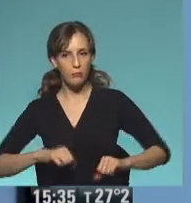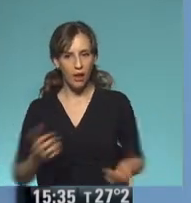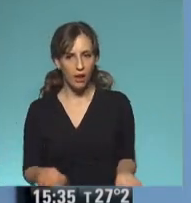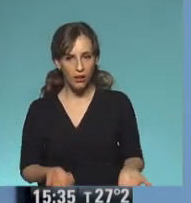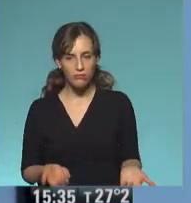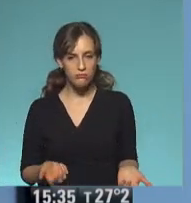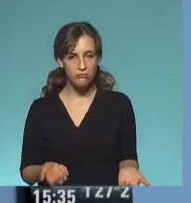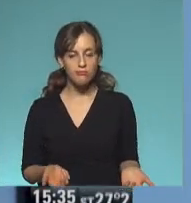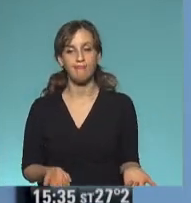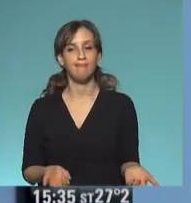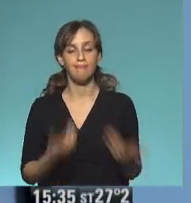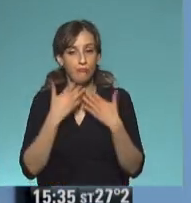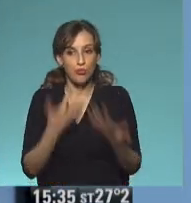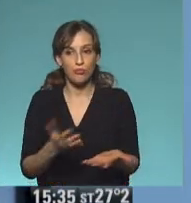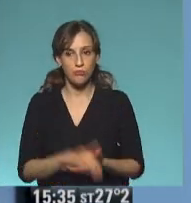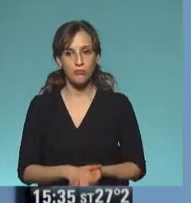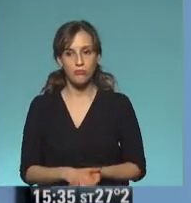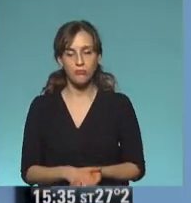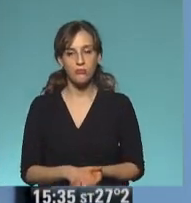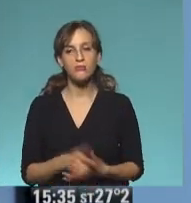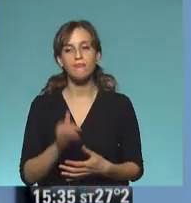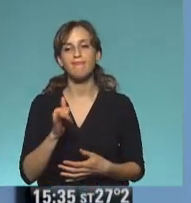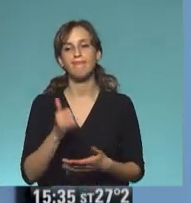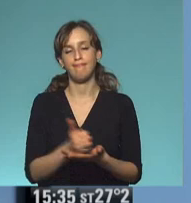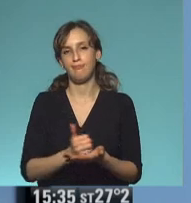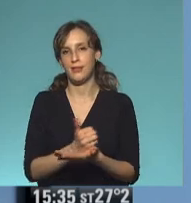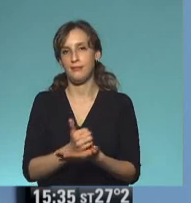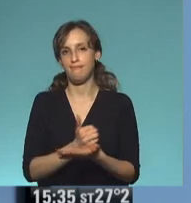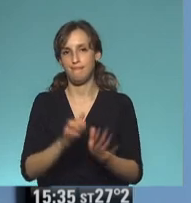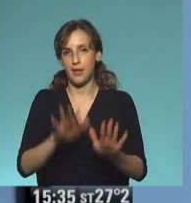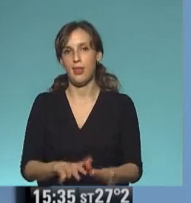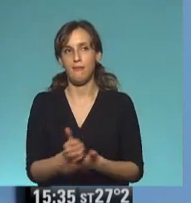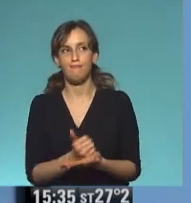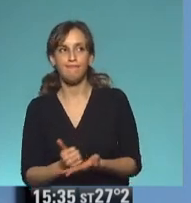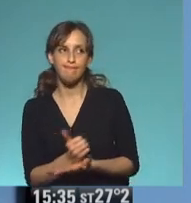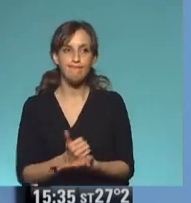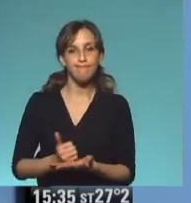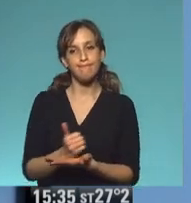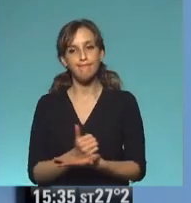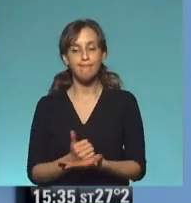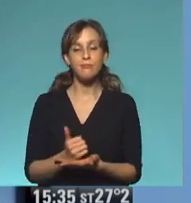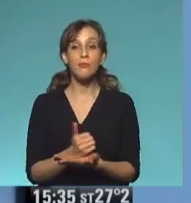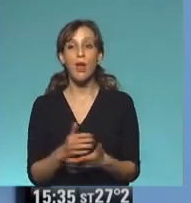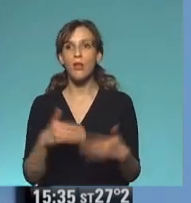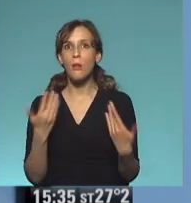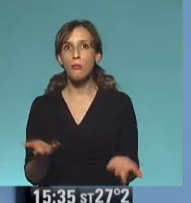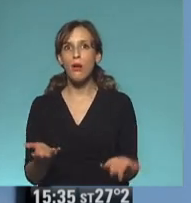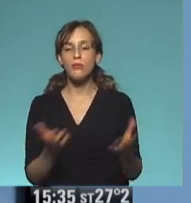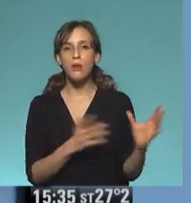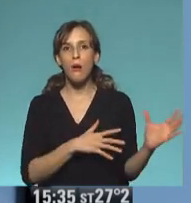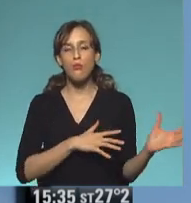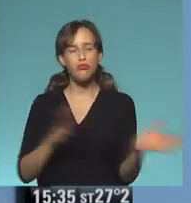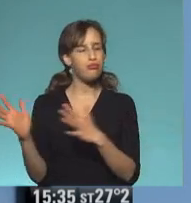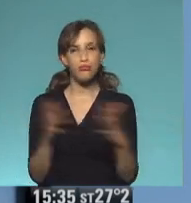lugar. ¿Qué sé yo? Eligió esperar al viento. Cuando llegó, Vaya a saber de dónde, la polla cerró